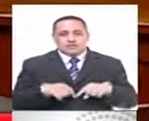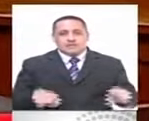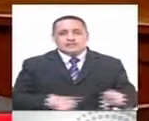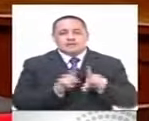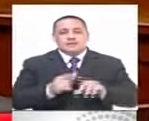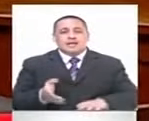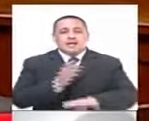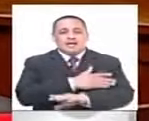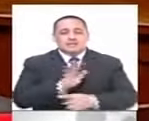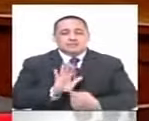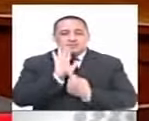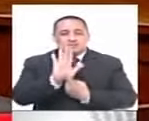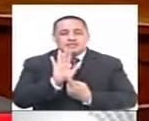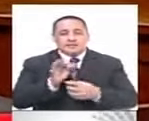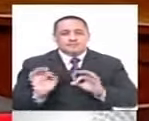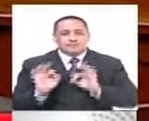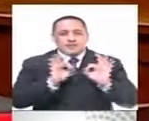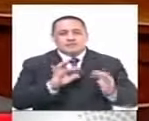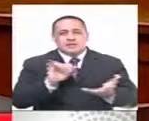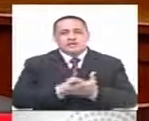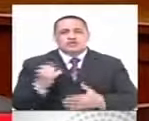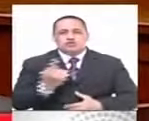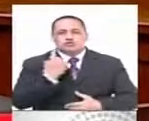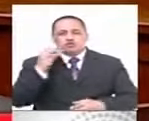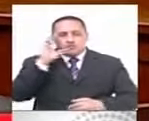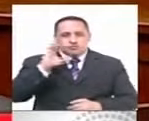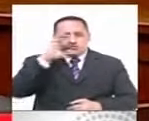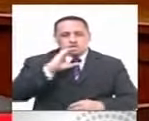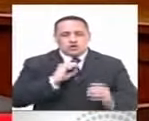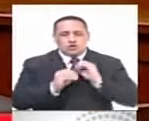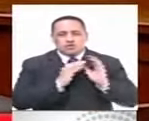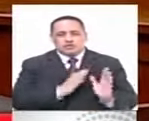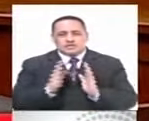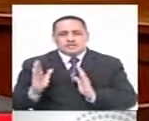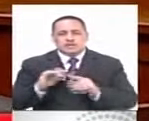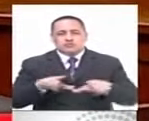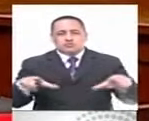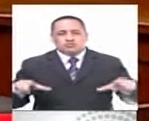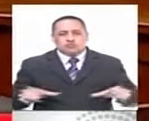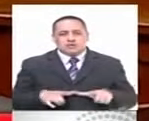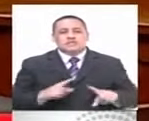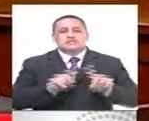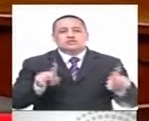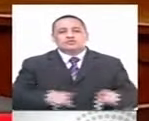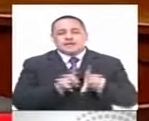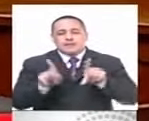mencionada anteriormente, la misma que no solo busca ordenar nuestro diverso territorio,